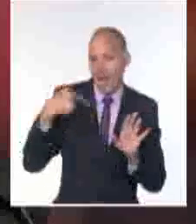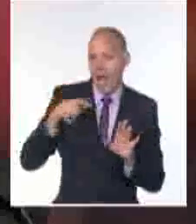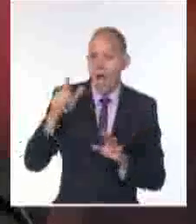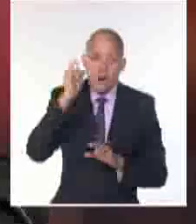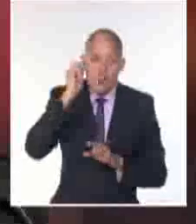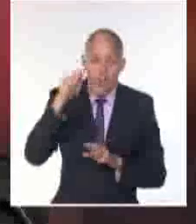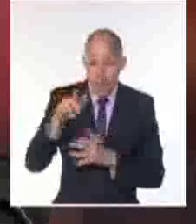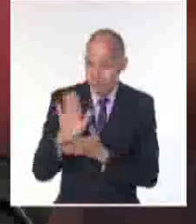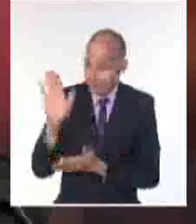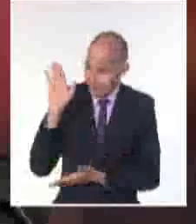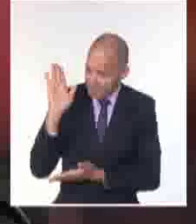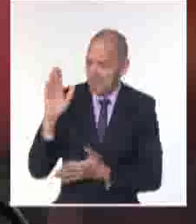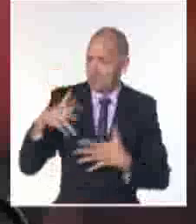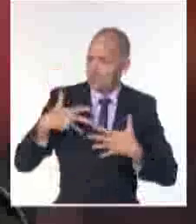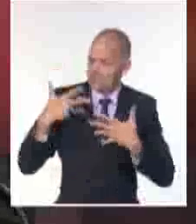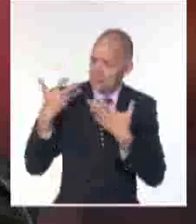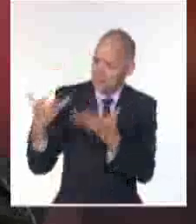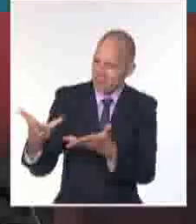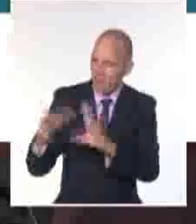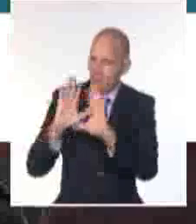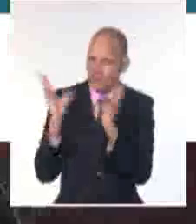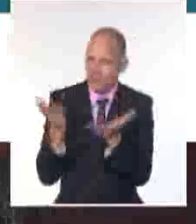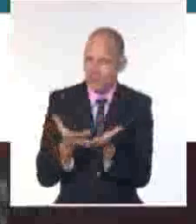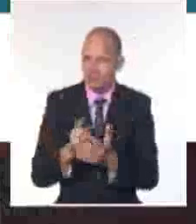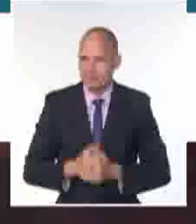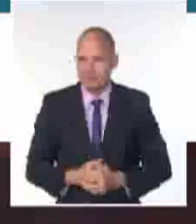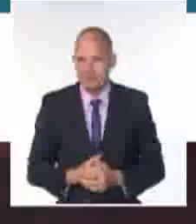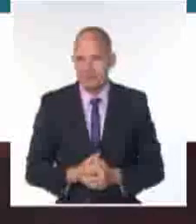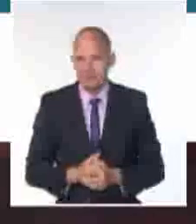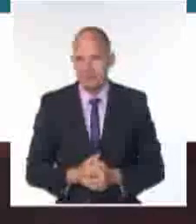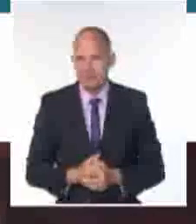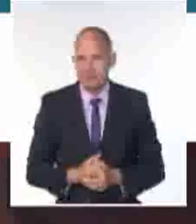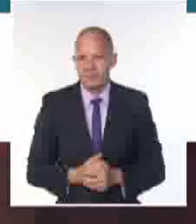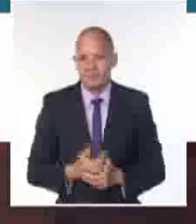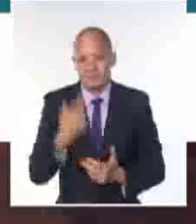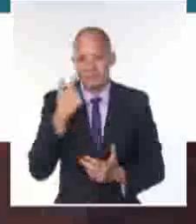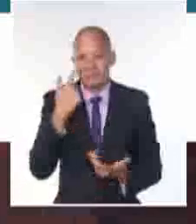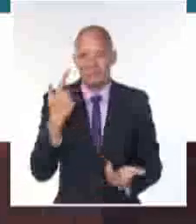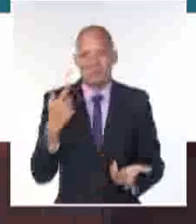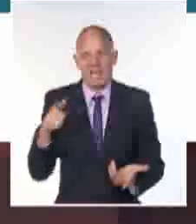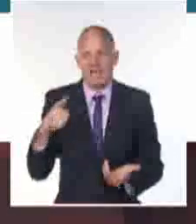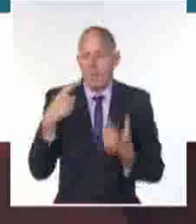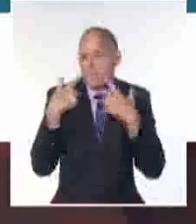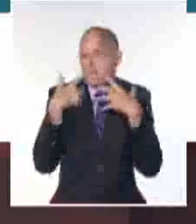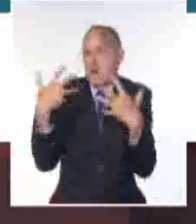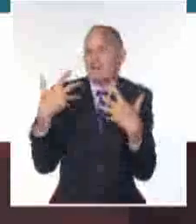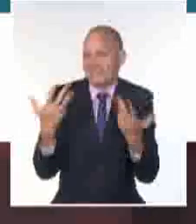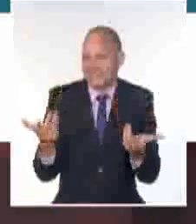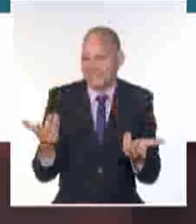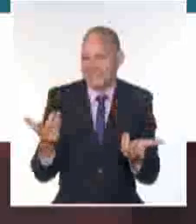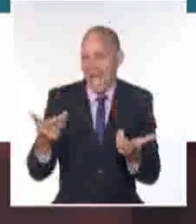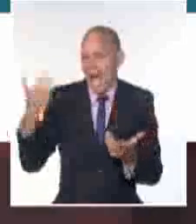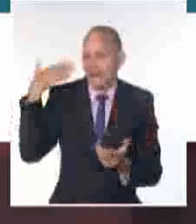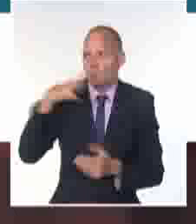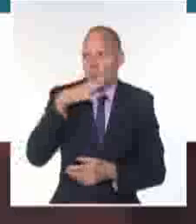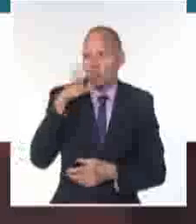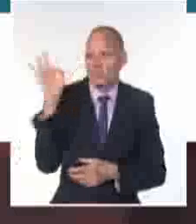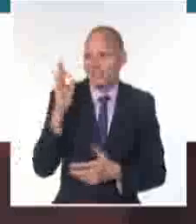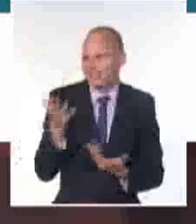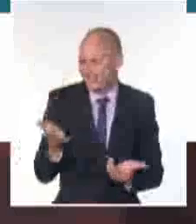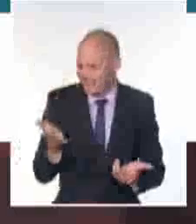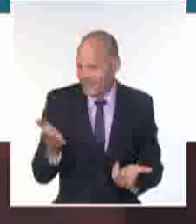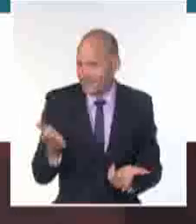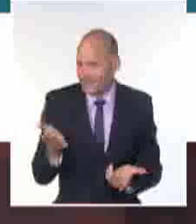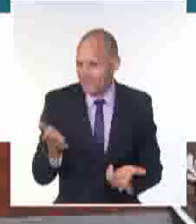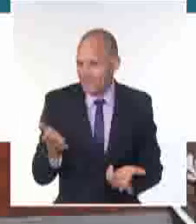sucesora Es realmente un hecho histórico estamos viviendo un